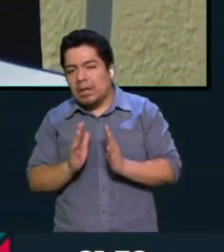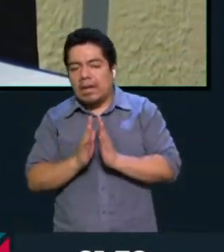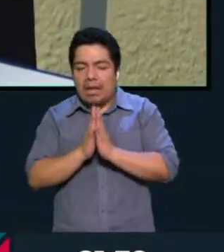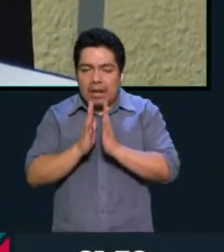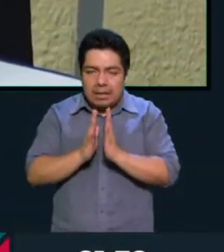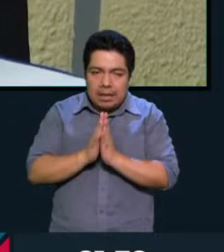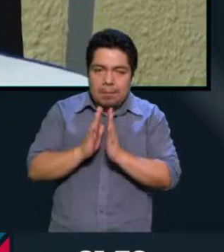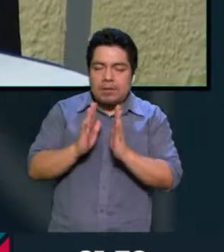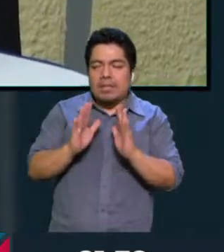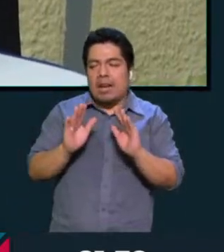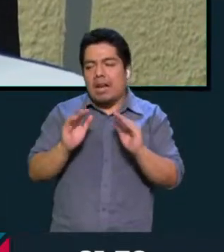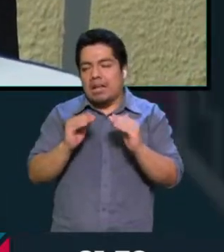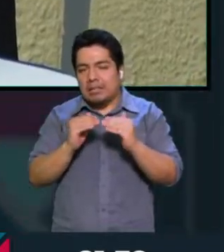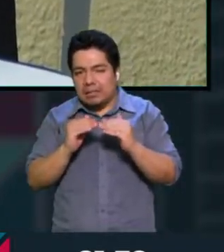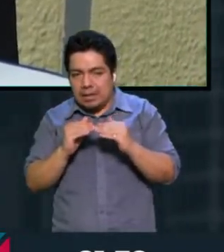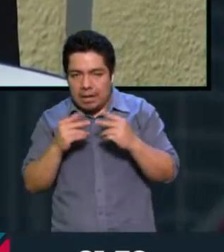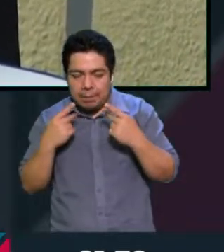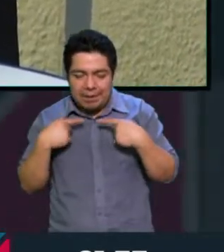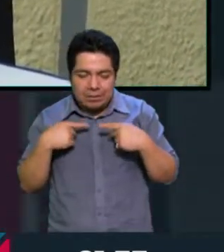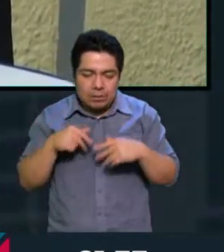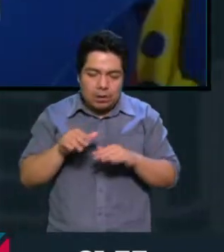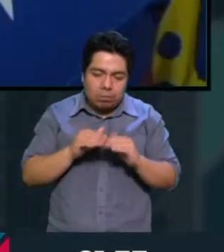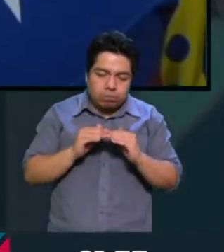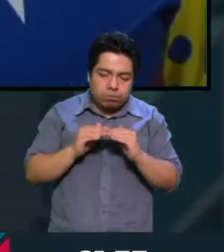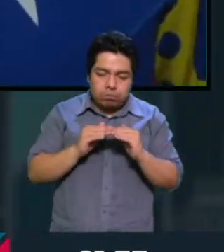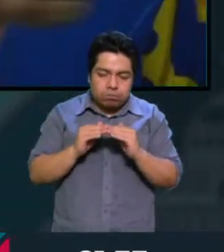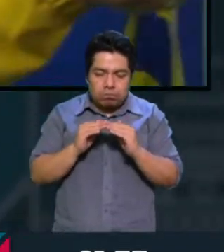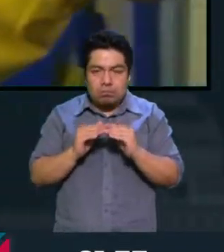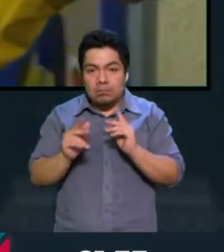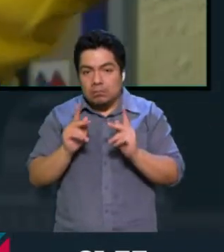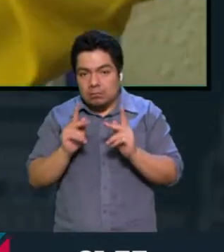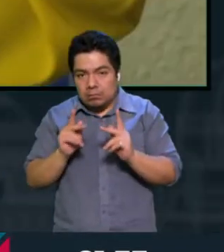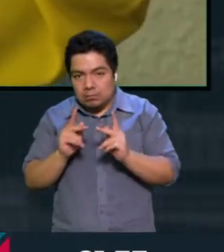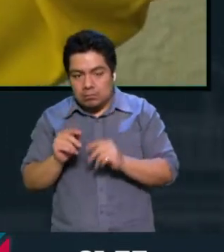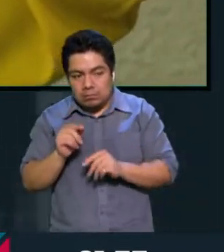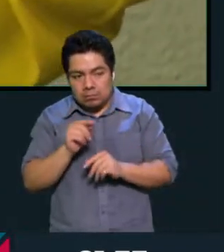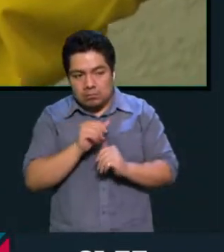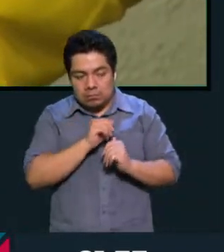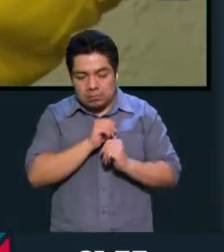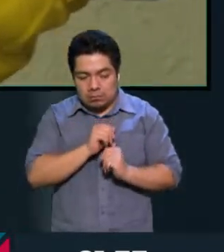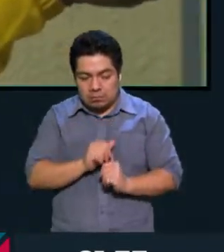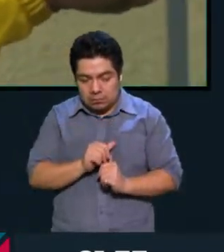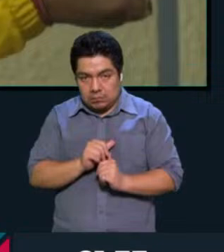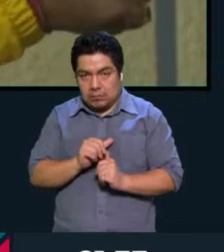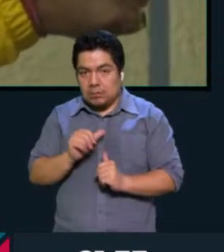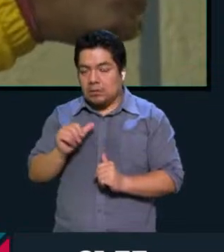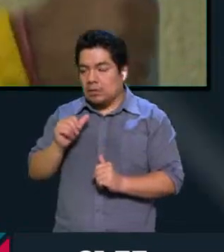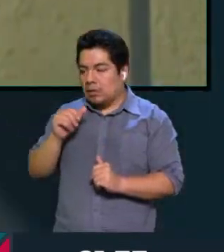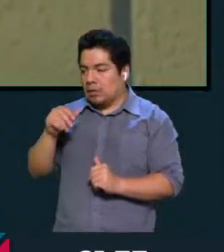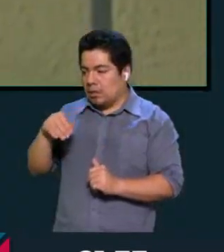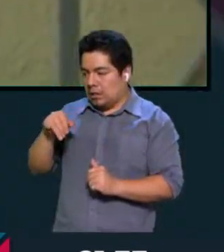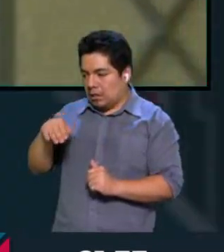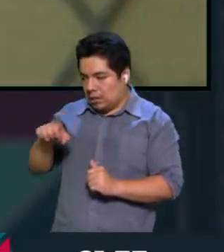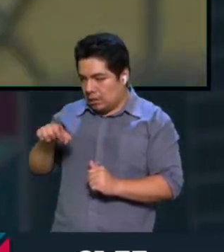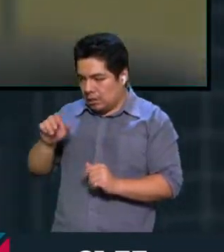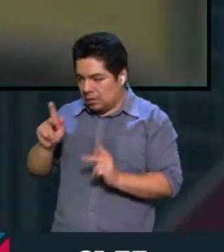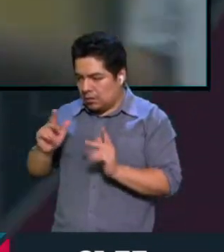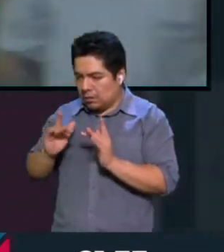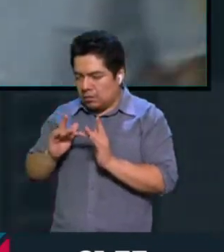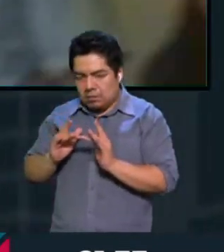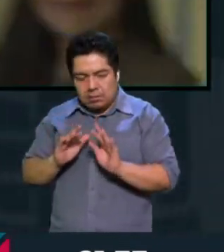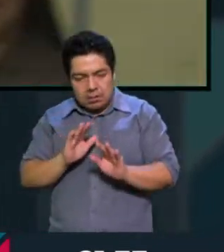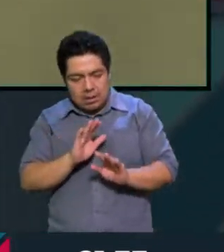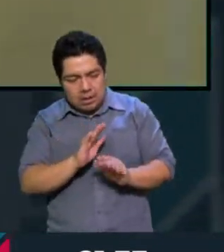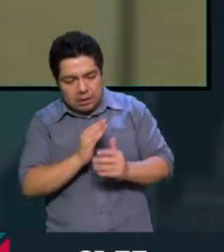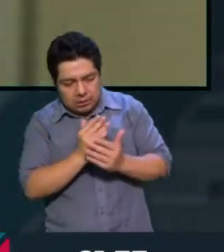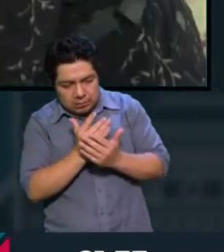ahora mencionó el hecho de que queremos hablar con las autoridades electorales de México. A ver, espérate. No, estos son de